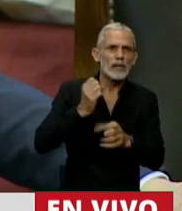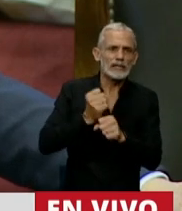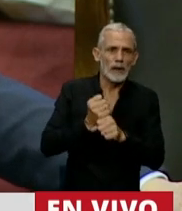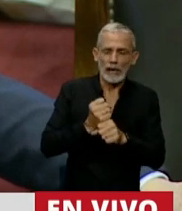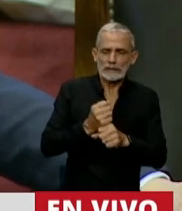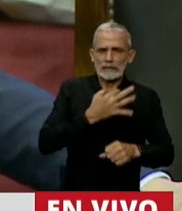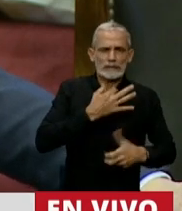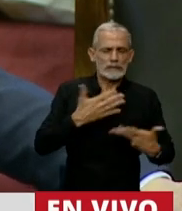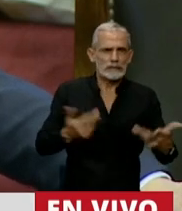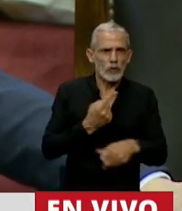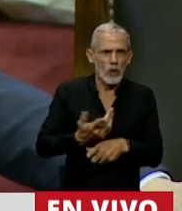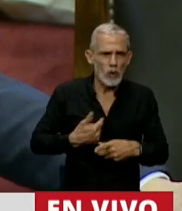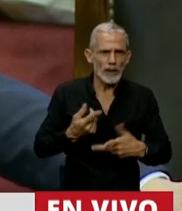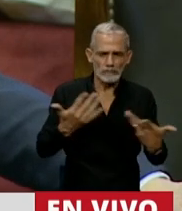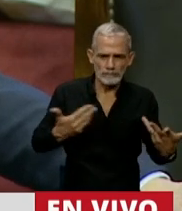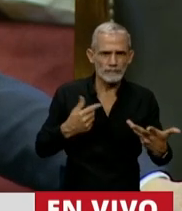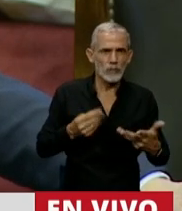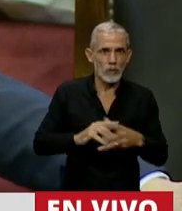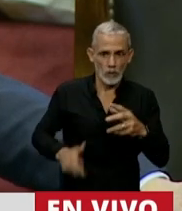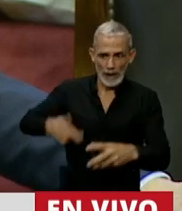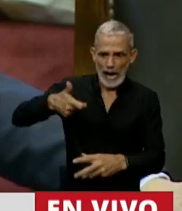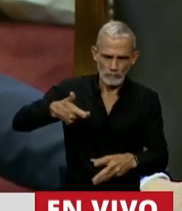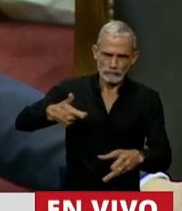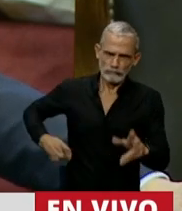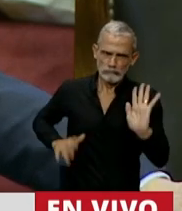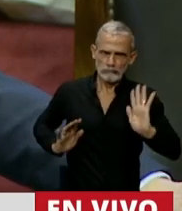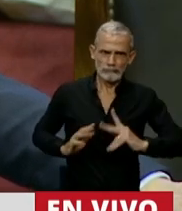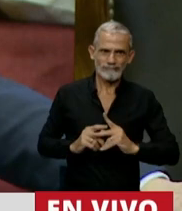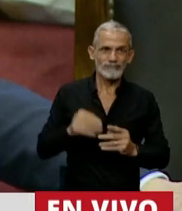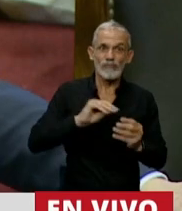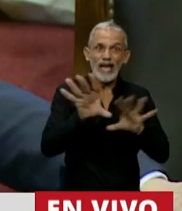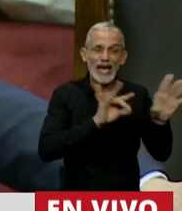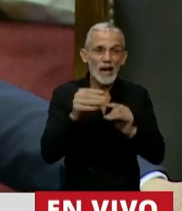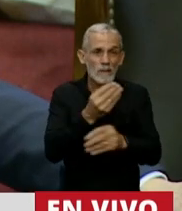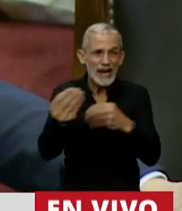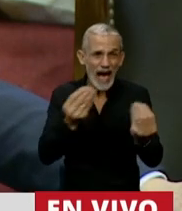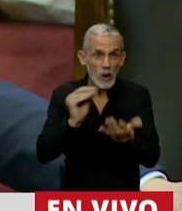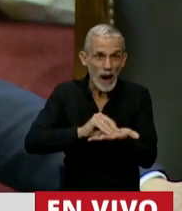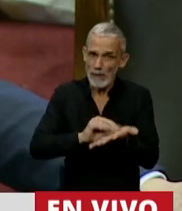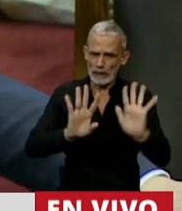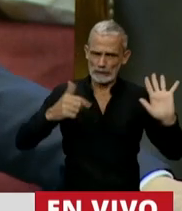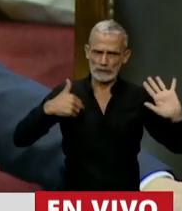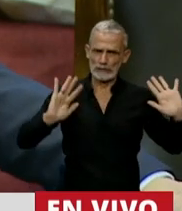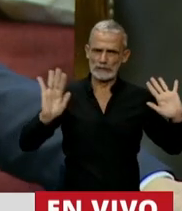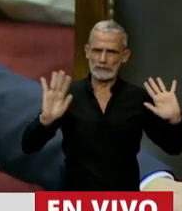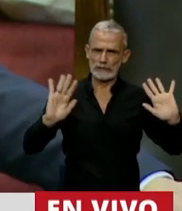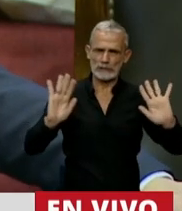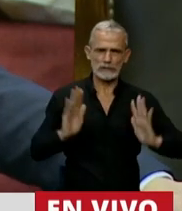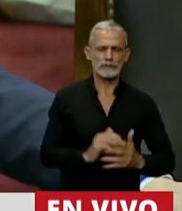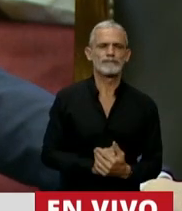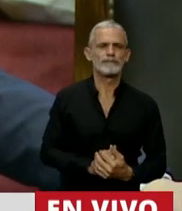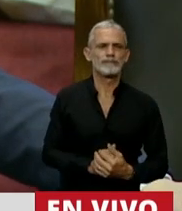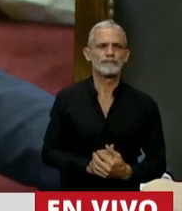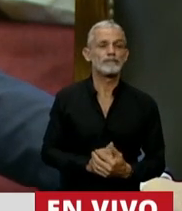que los inhiben de reinvertir y de tomar más empleados señor presidente